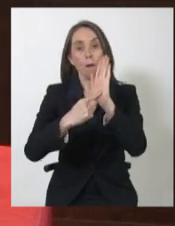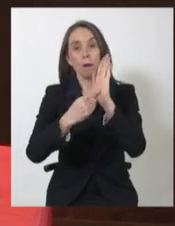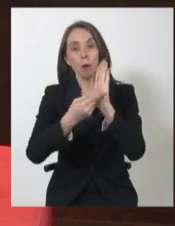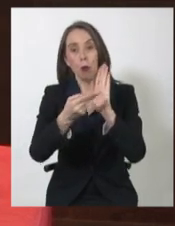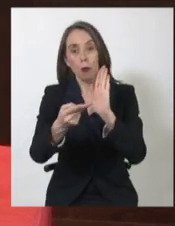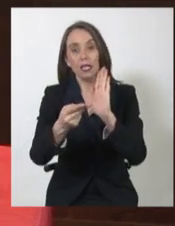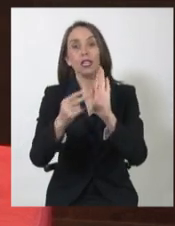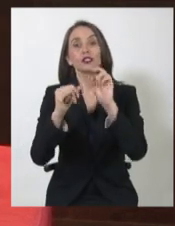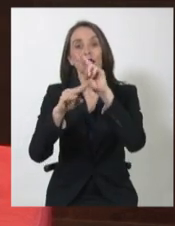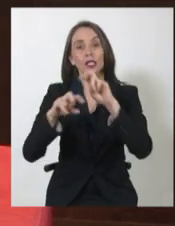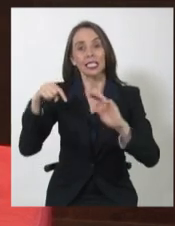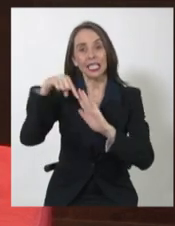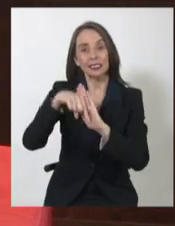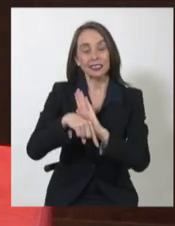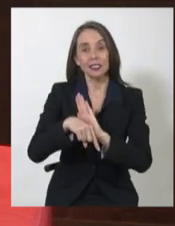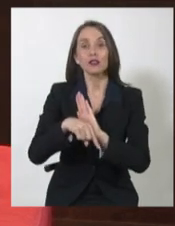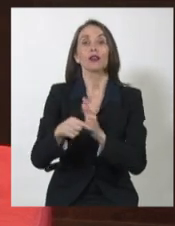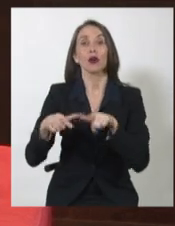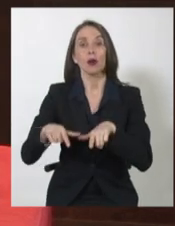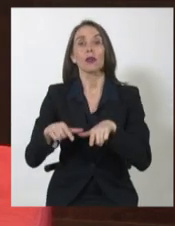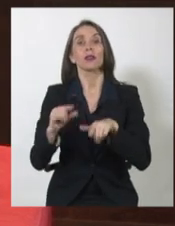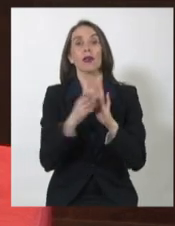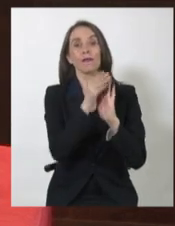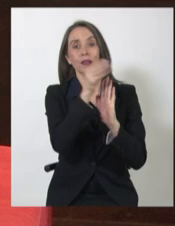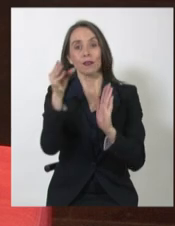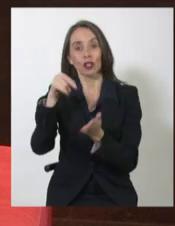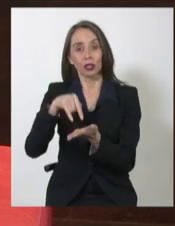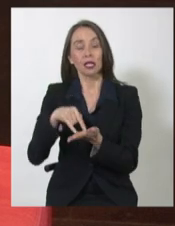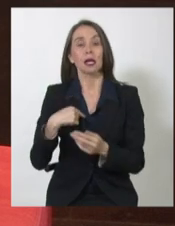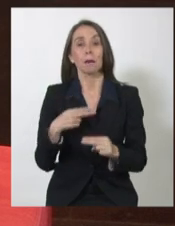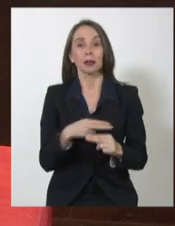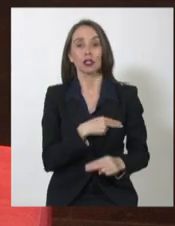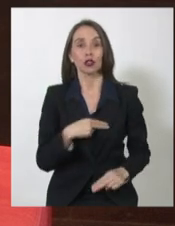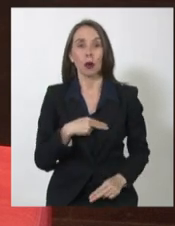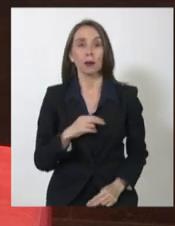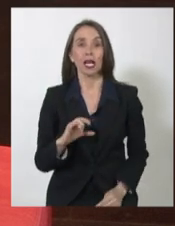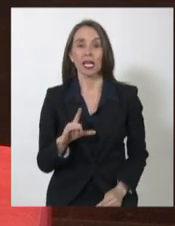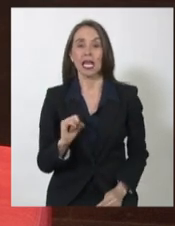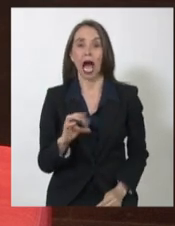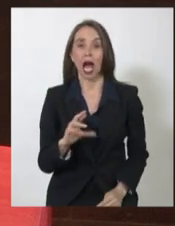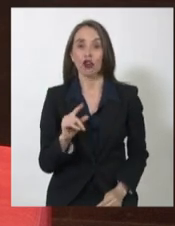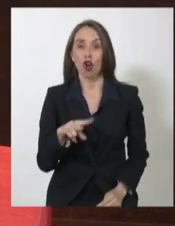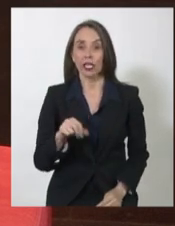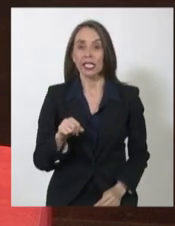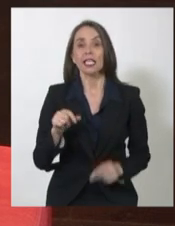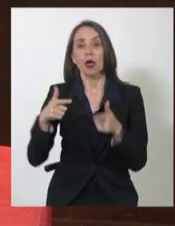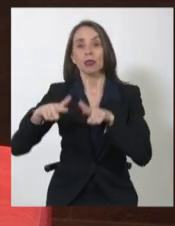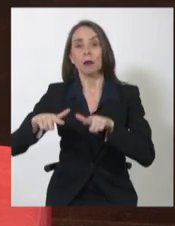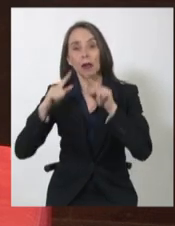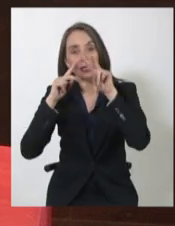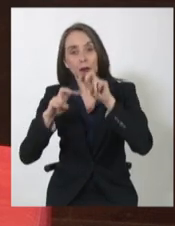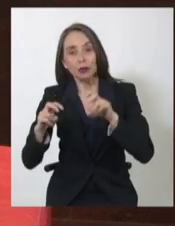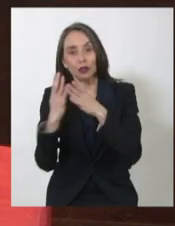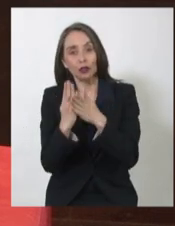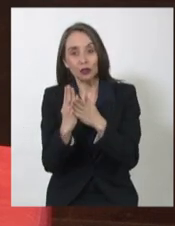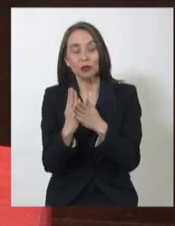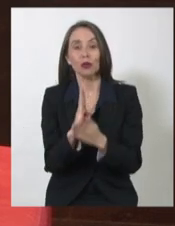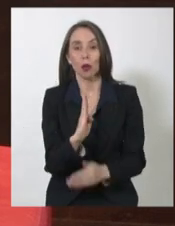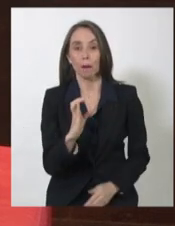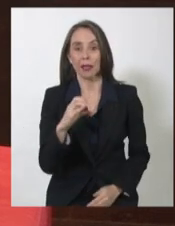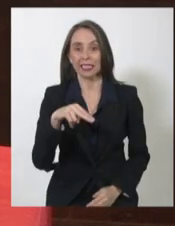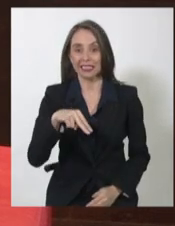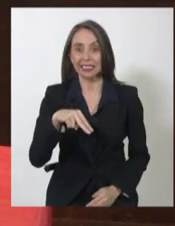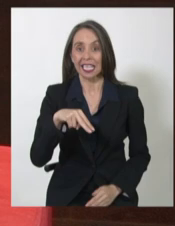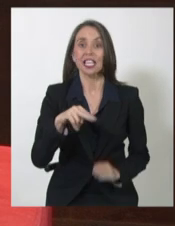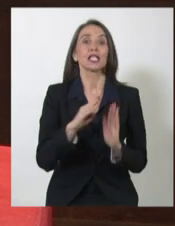Nacional. Mi nombre es Carolina Jorquera, investigadora de la Unidad de Estudios de la BCN, y tengo el agrado de moderar esta conversación en la sala de